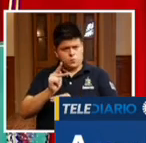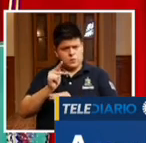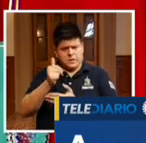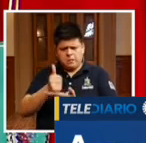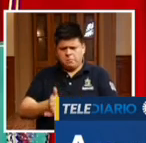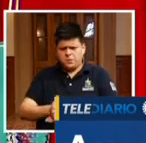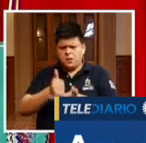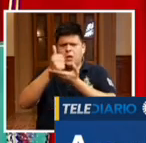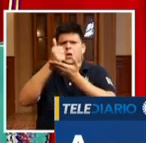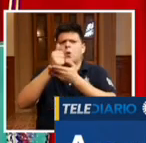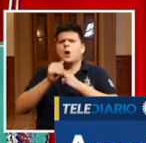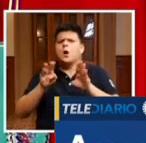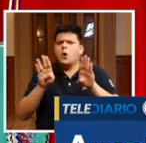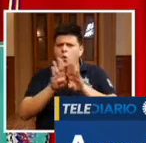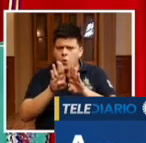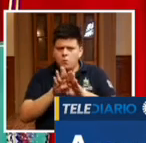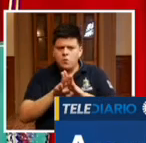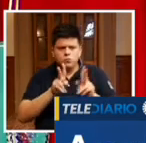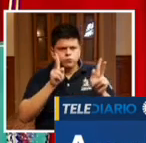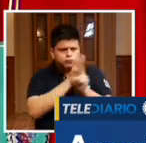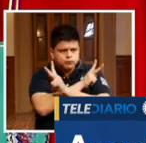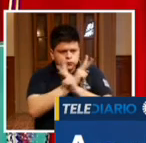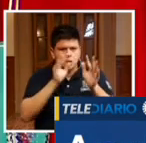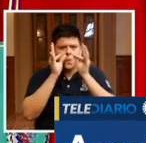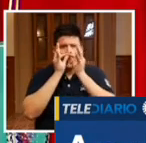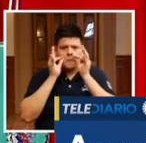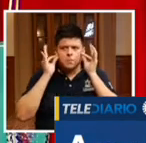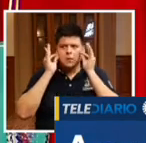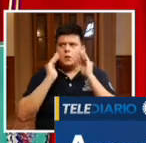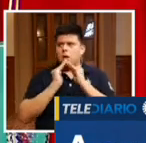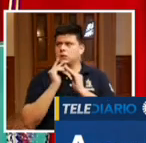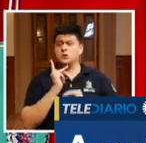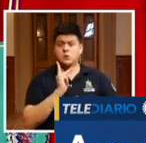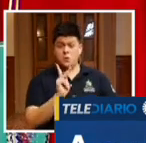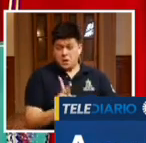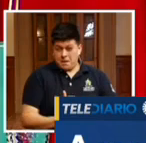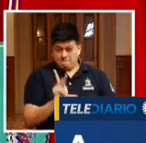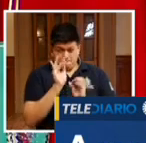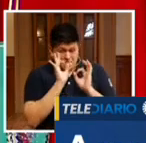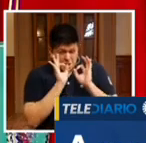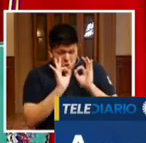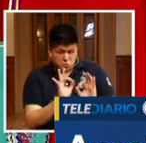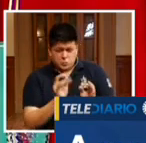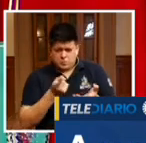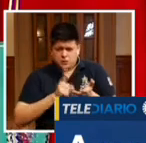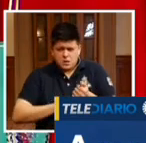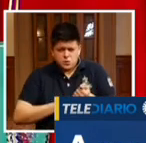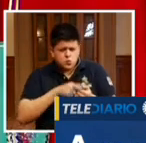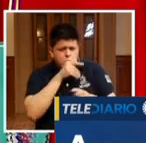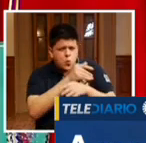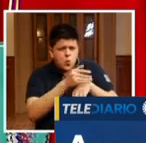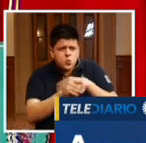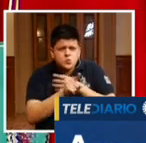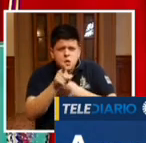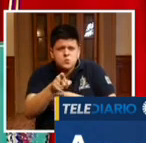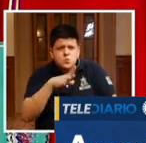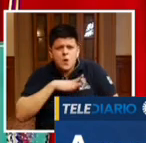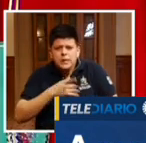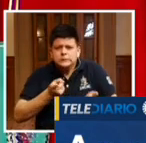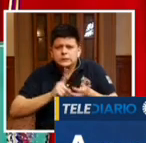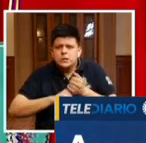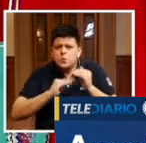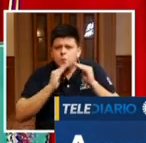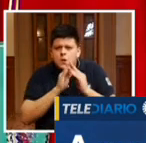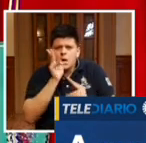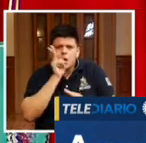apoyarte con oxígeno domiciliario, pero los dispositivos que tú puedes tener en casa para darte